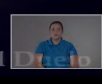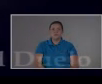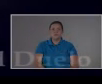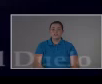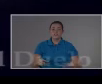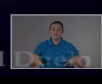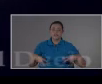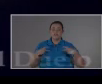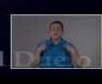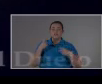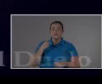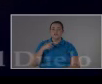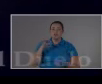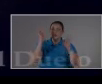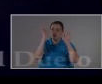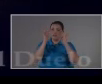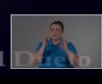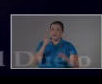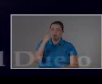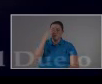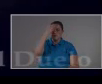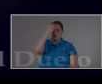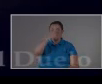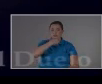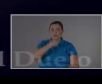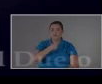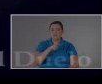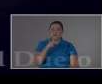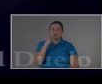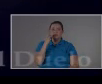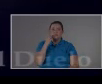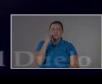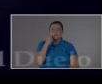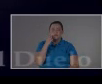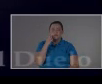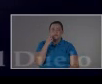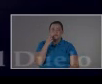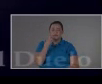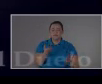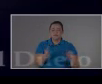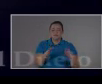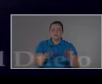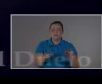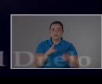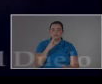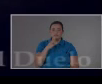culpa. Un padre que no supo, o muere un hijo.